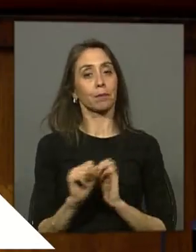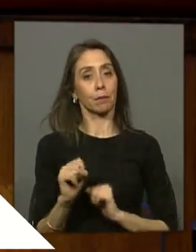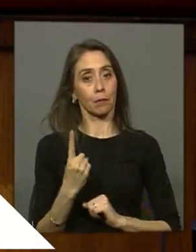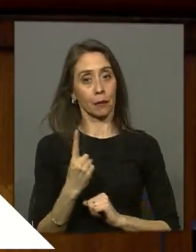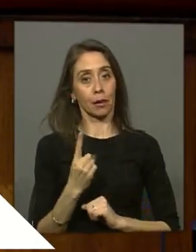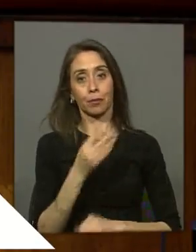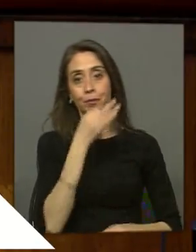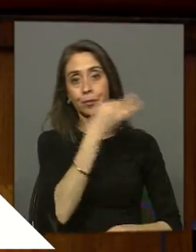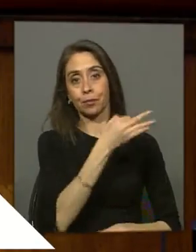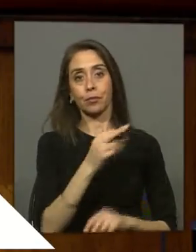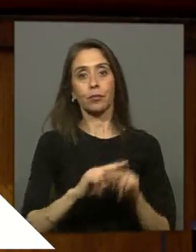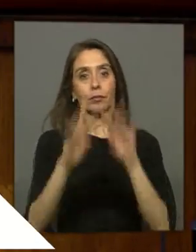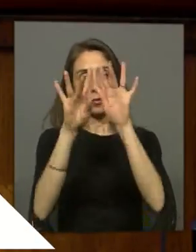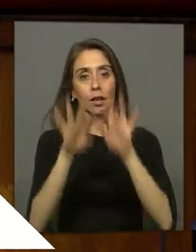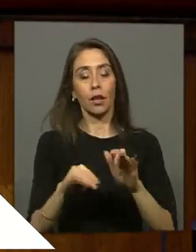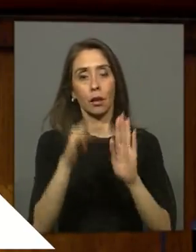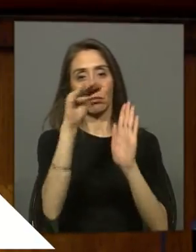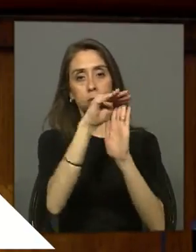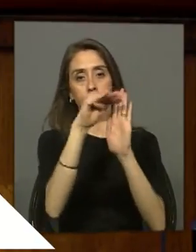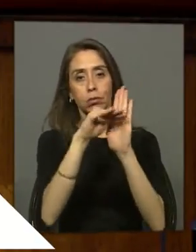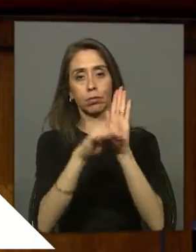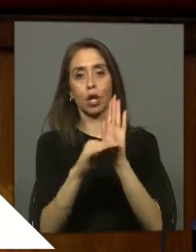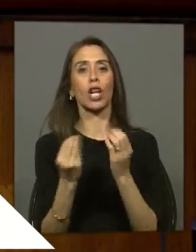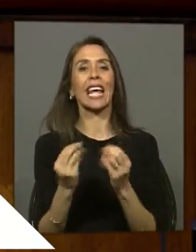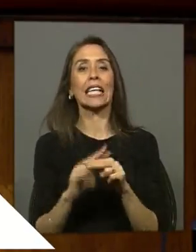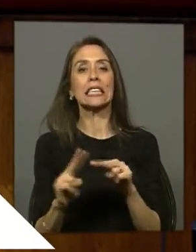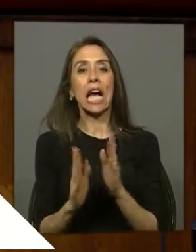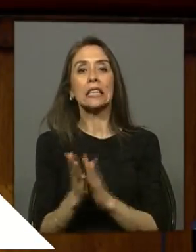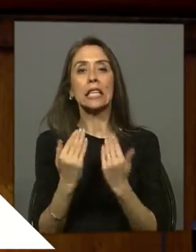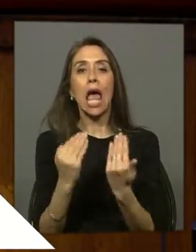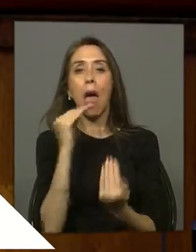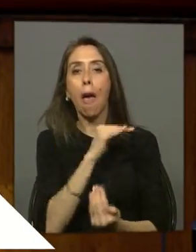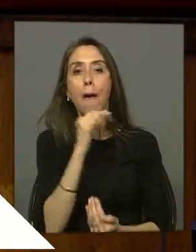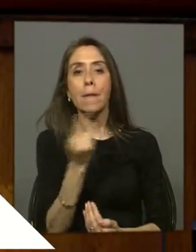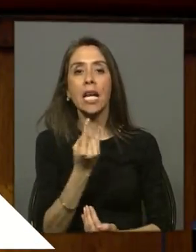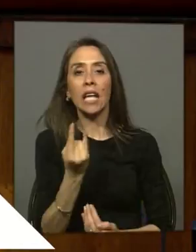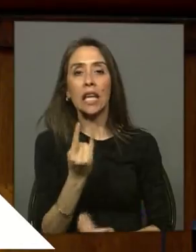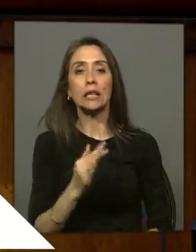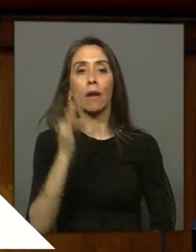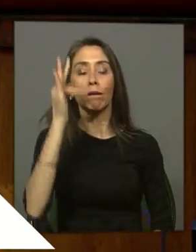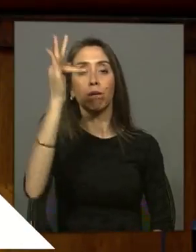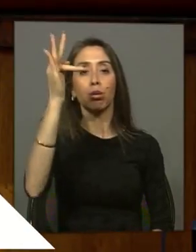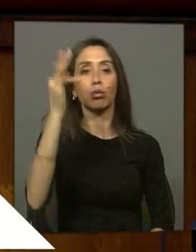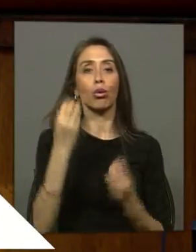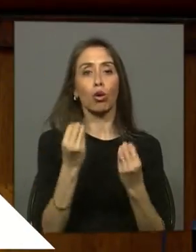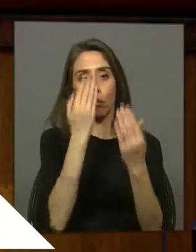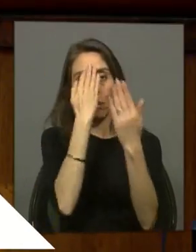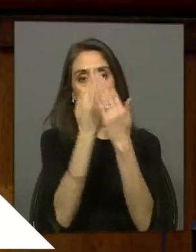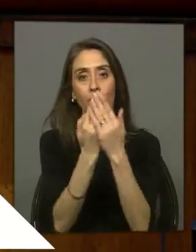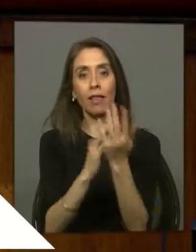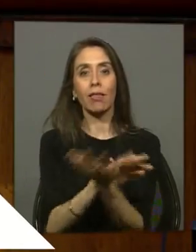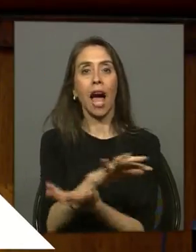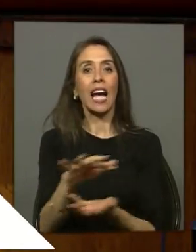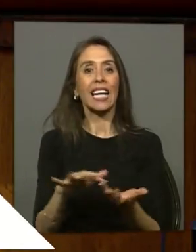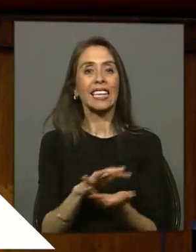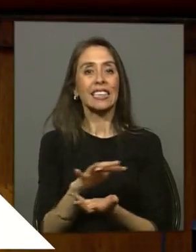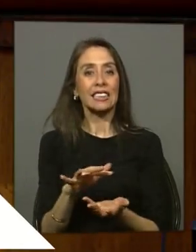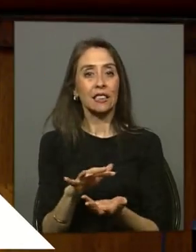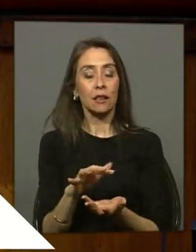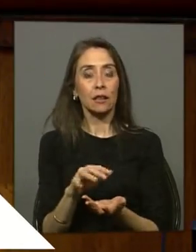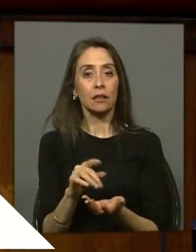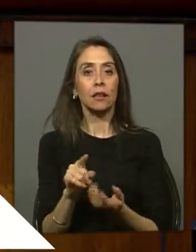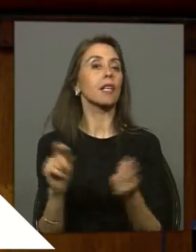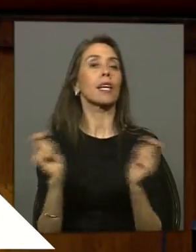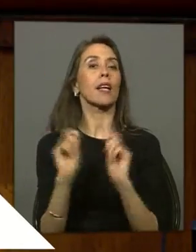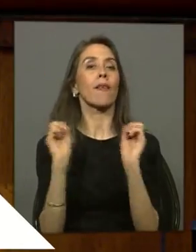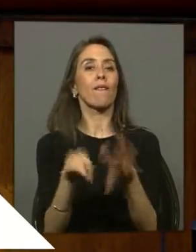lugar se recomienda elaborar protocolos estandarizados de emergencia que permitan en el futuro enfrentar debidamente las crisis que se presenten en